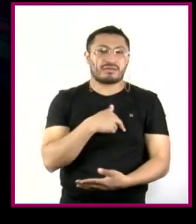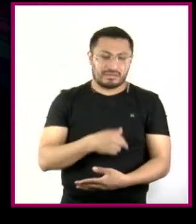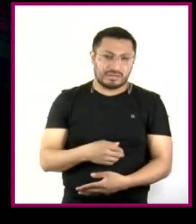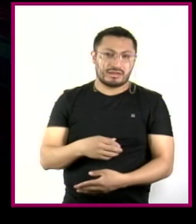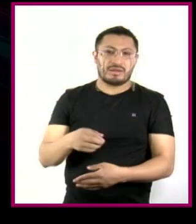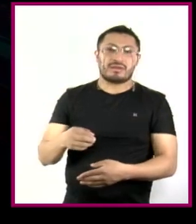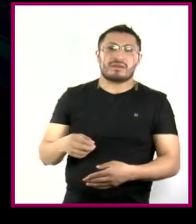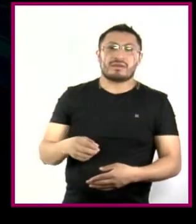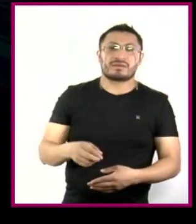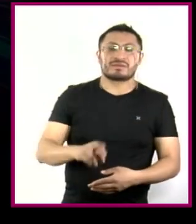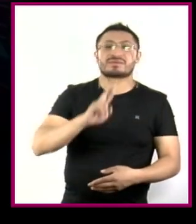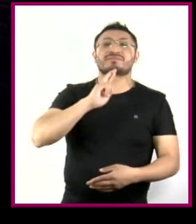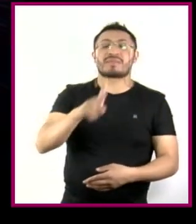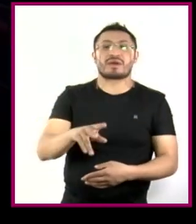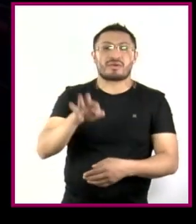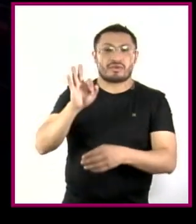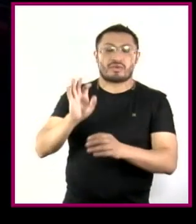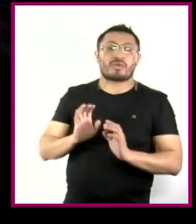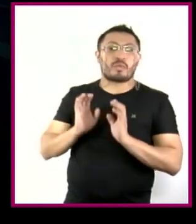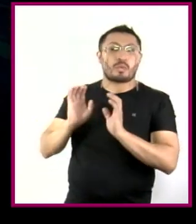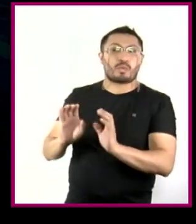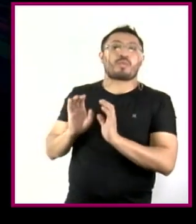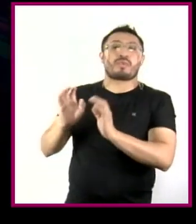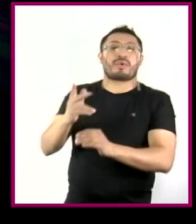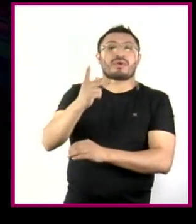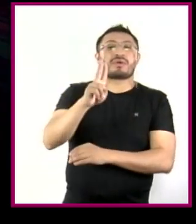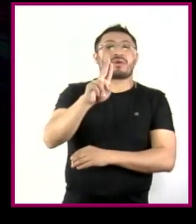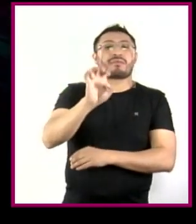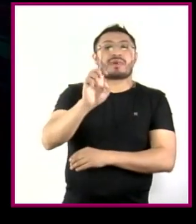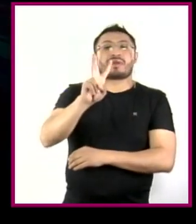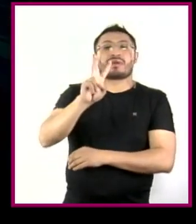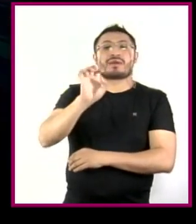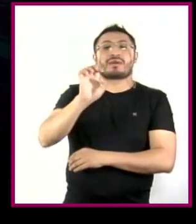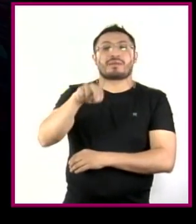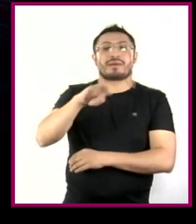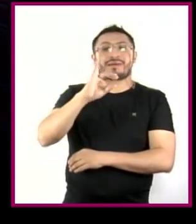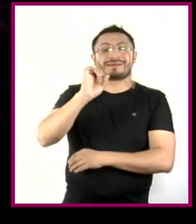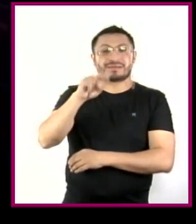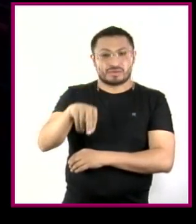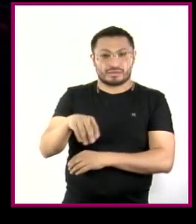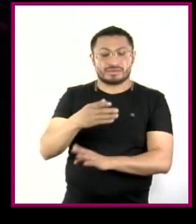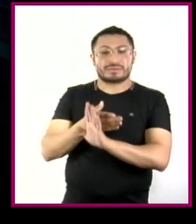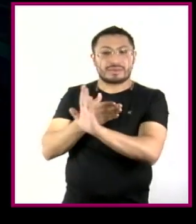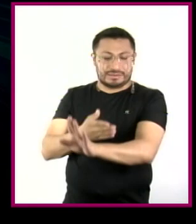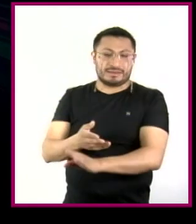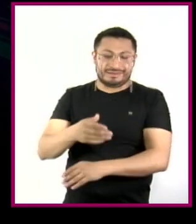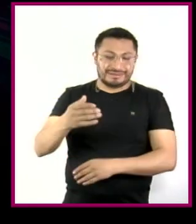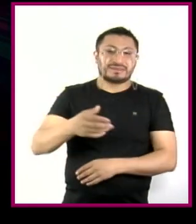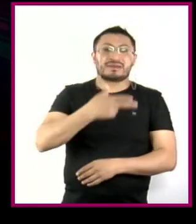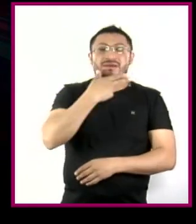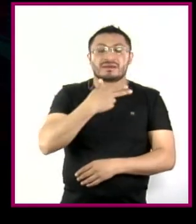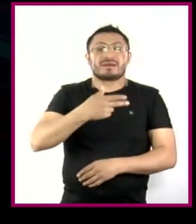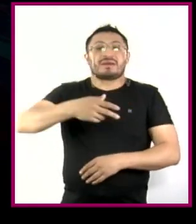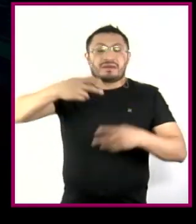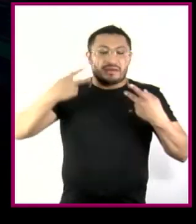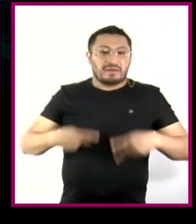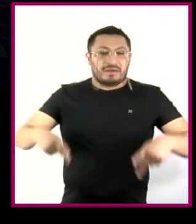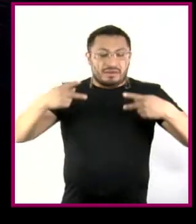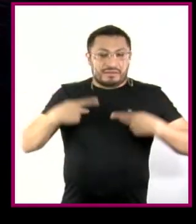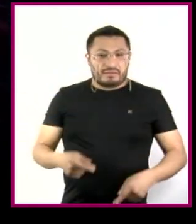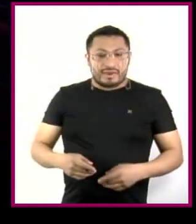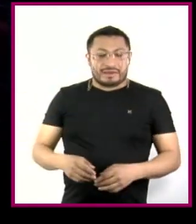a eso de la prevención. Ya ves, mija, que hombre prevenido vale por dos.